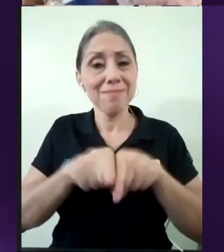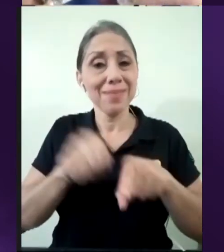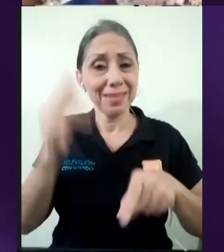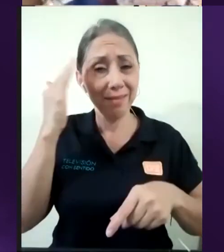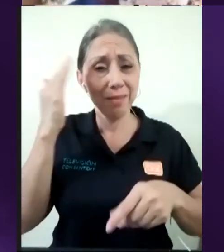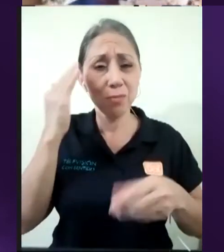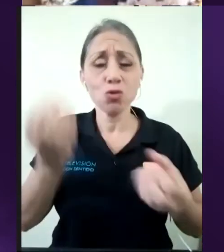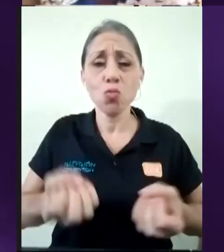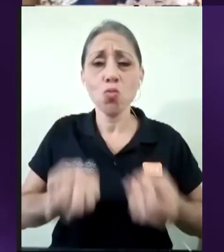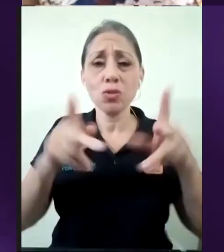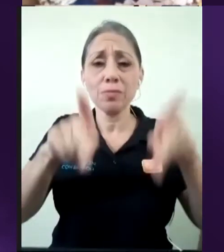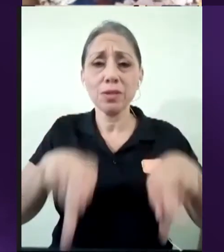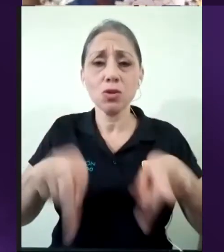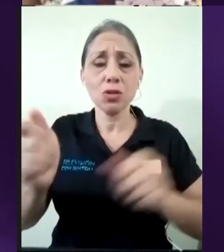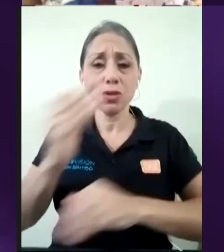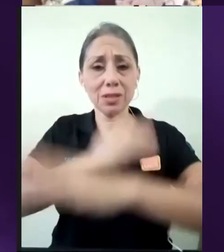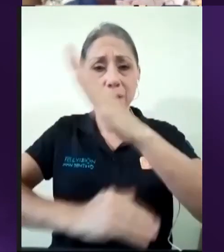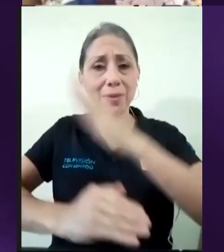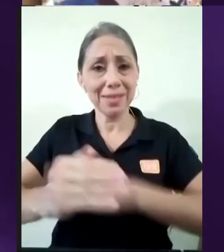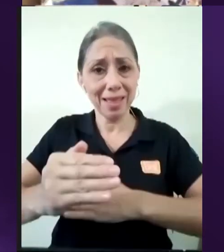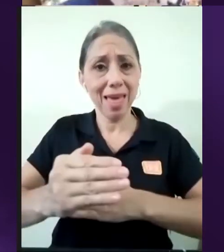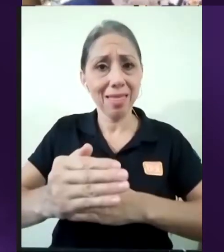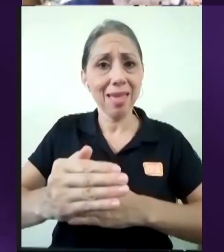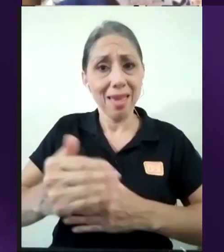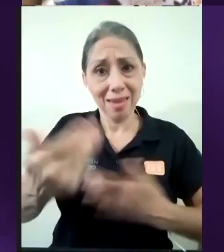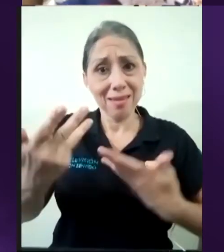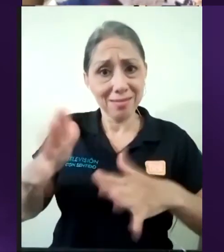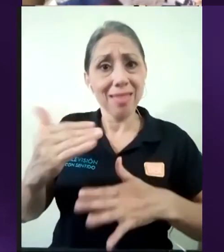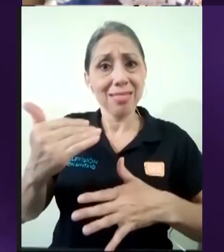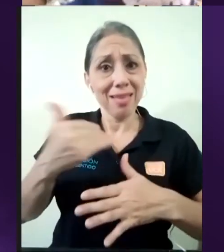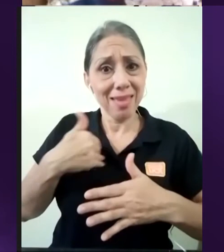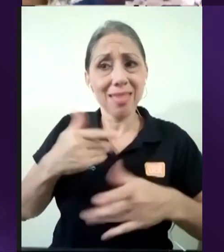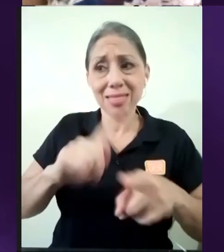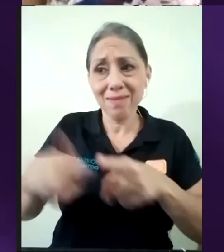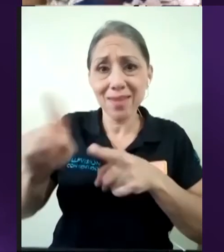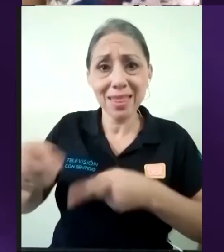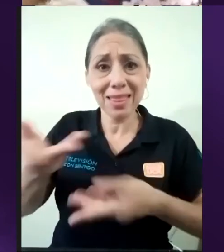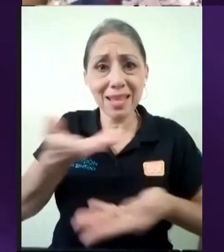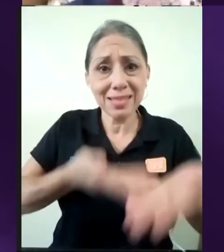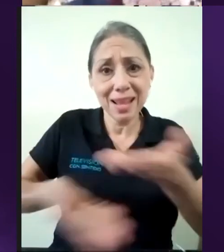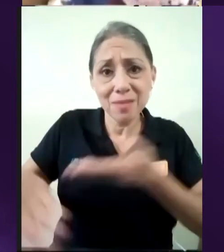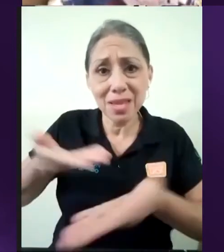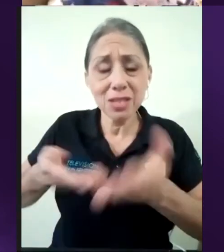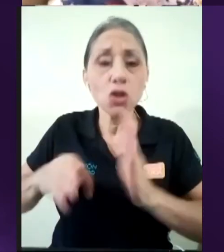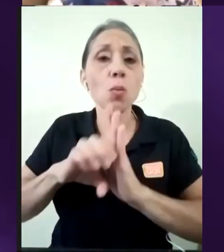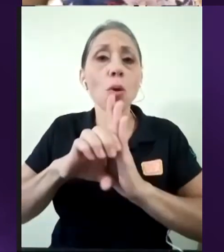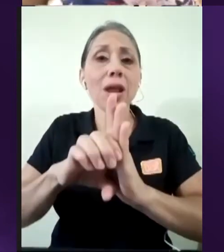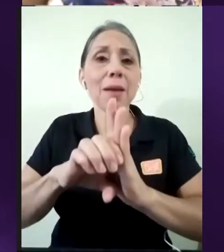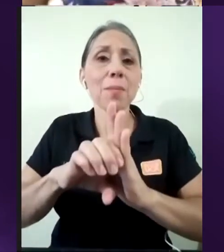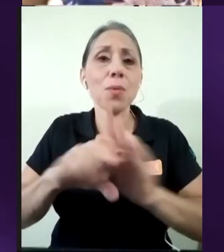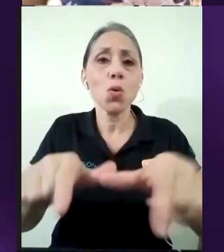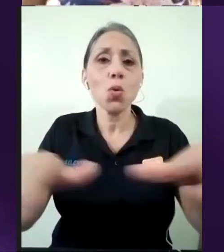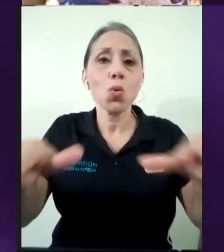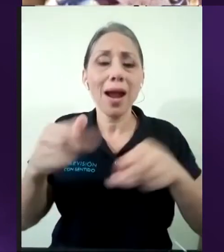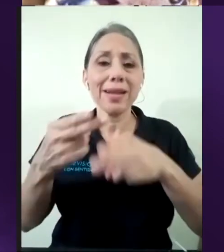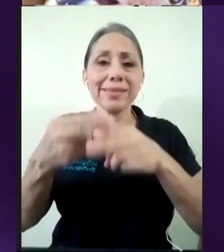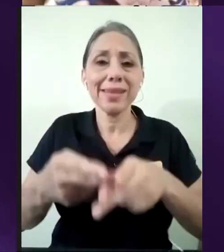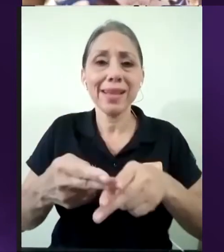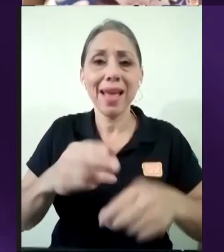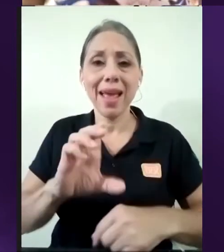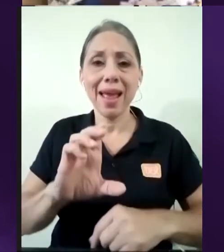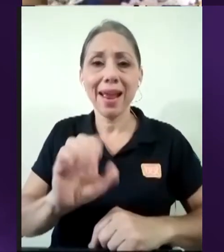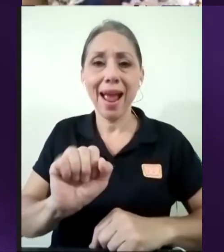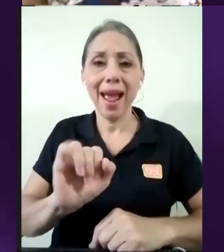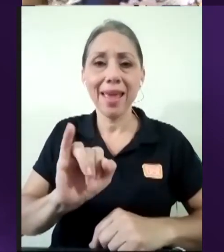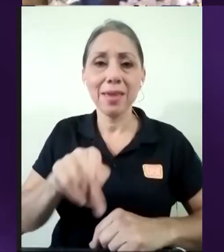personas con discapacidad que estaban recibiendo servicios de centros, como son los CAIPAD, ¿verdad? Y de los servicios de